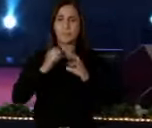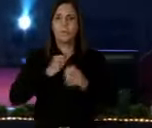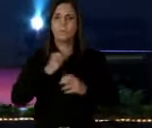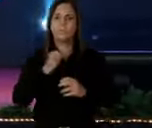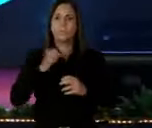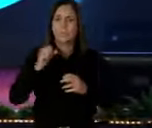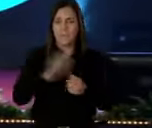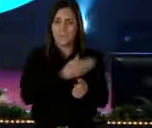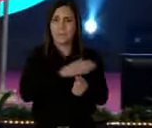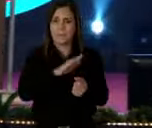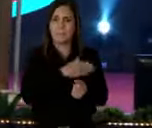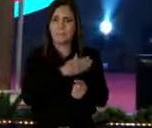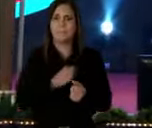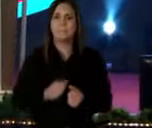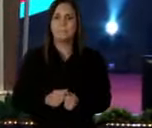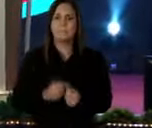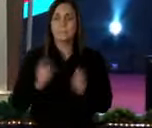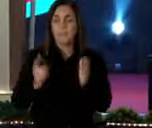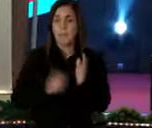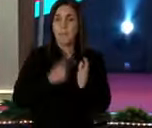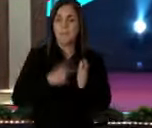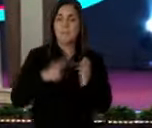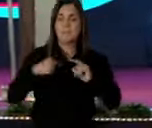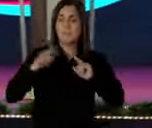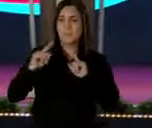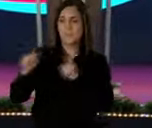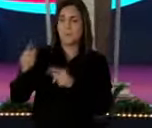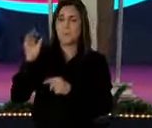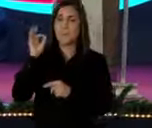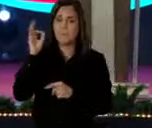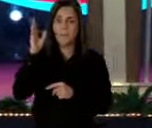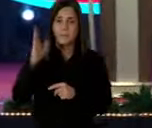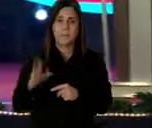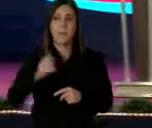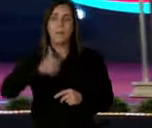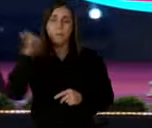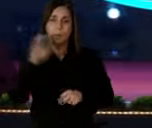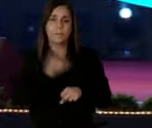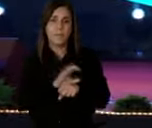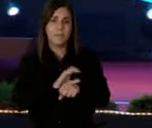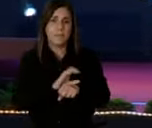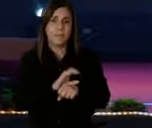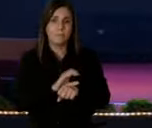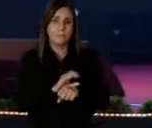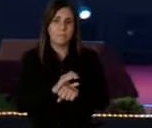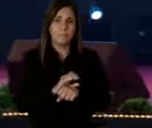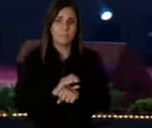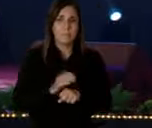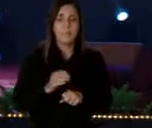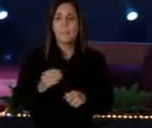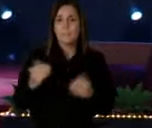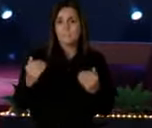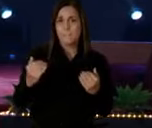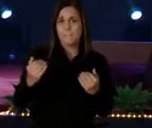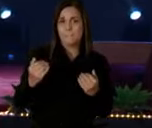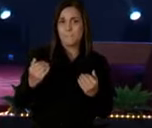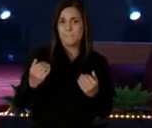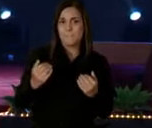pasa mucho, y me piden una alabanza y yo le dije, lo que pasa es que es análoga y la tengo en